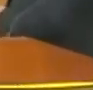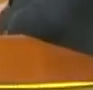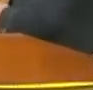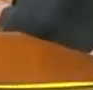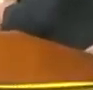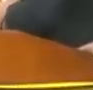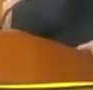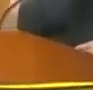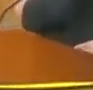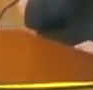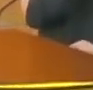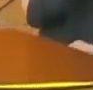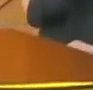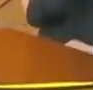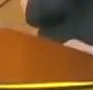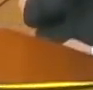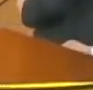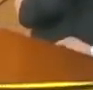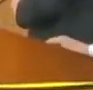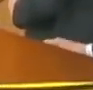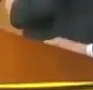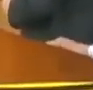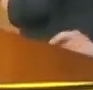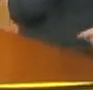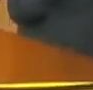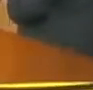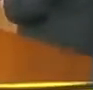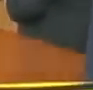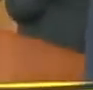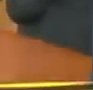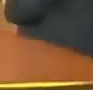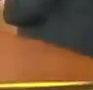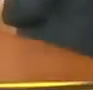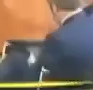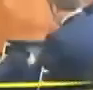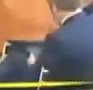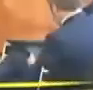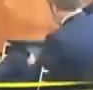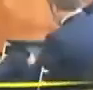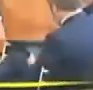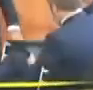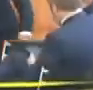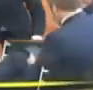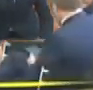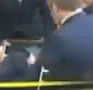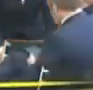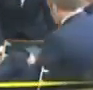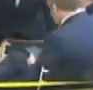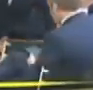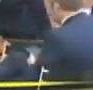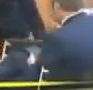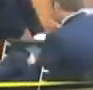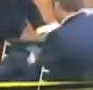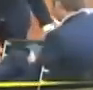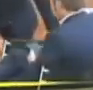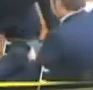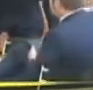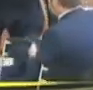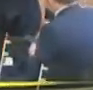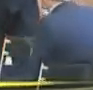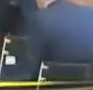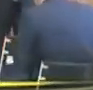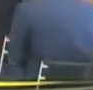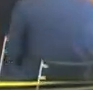de comunicación acá de Brasil, agencias internacionales. Vemos ya se disponen a dar